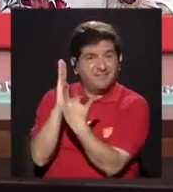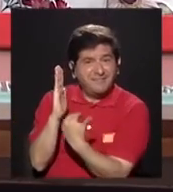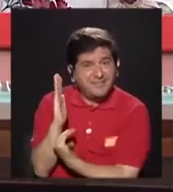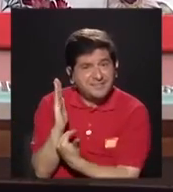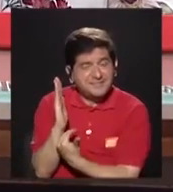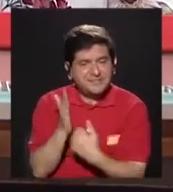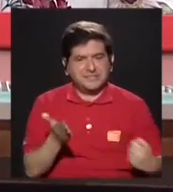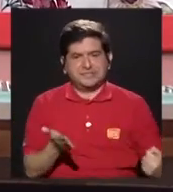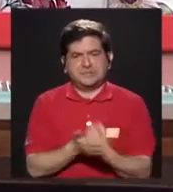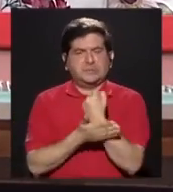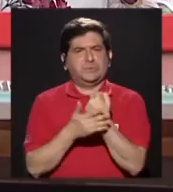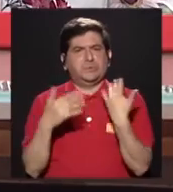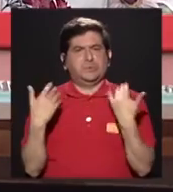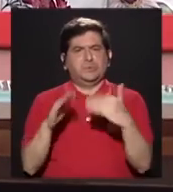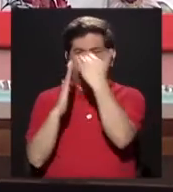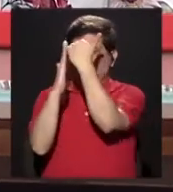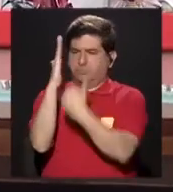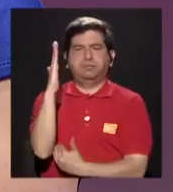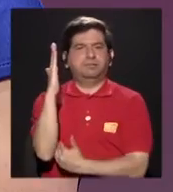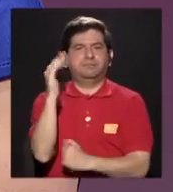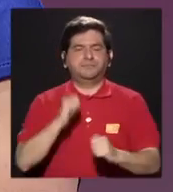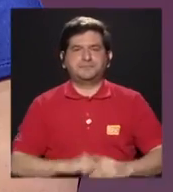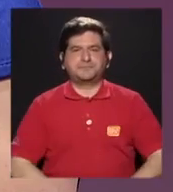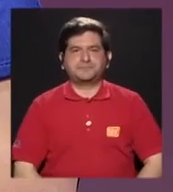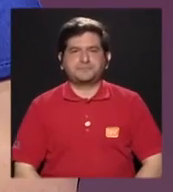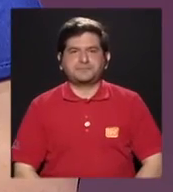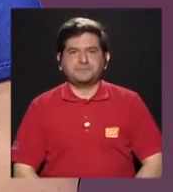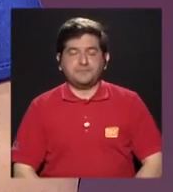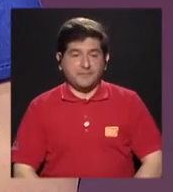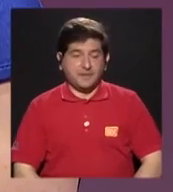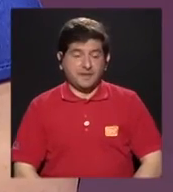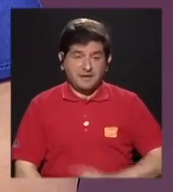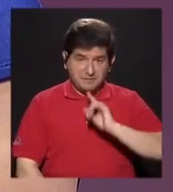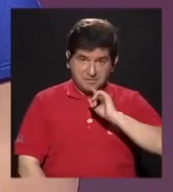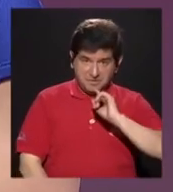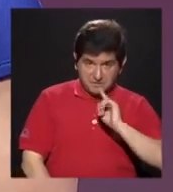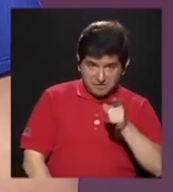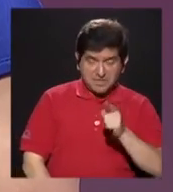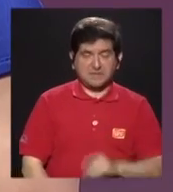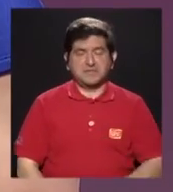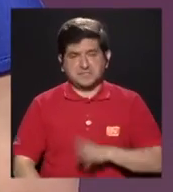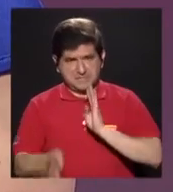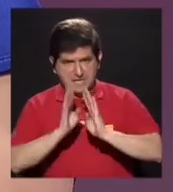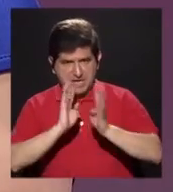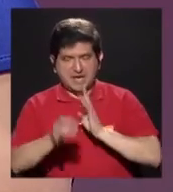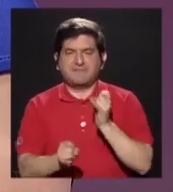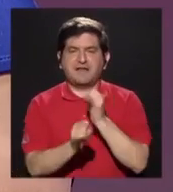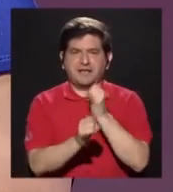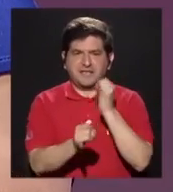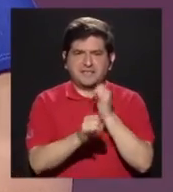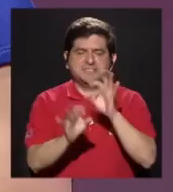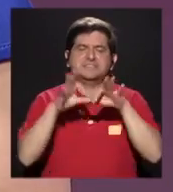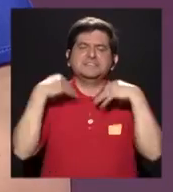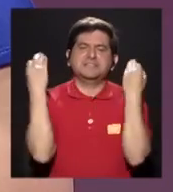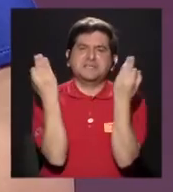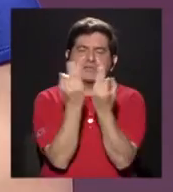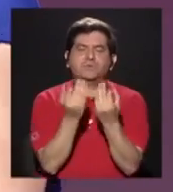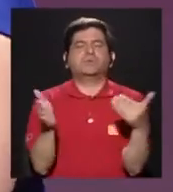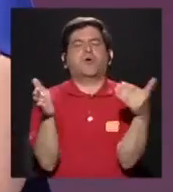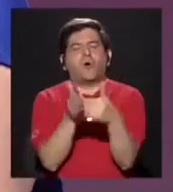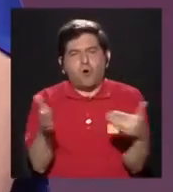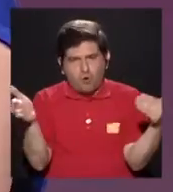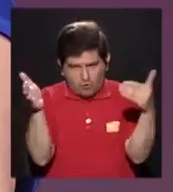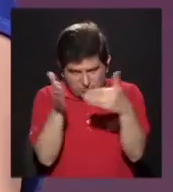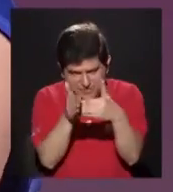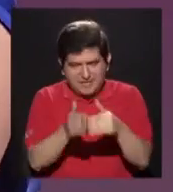desgraciadamente es muy larga ahora en lo que él hace sobre hablar de un instituto de la familia el de nuevo